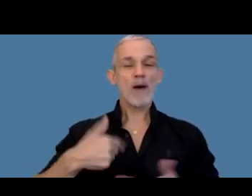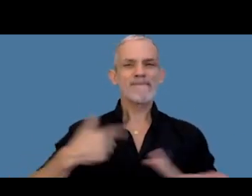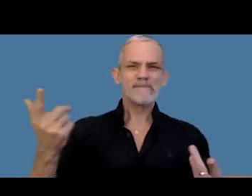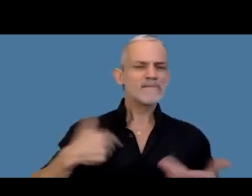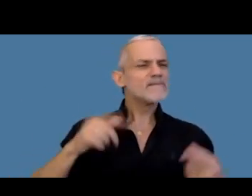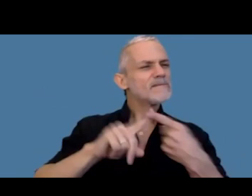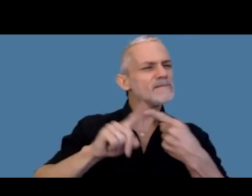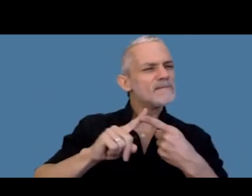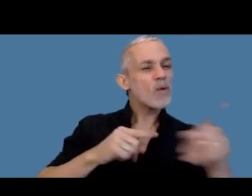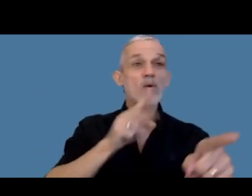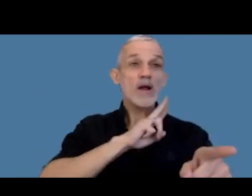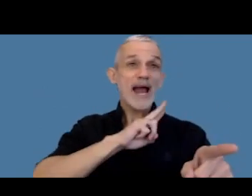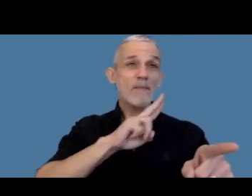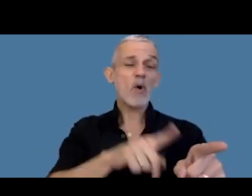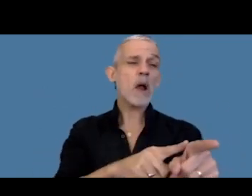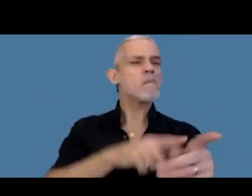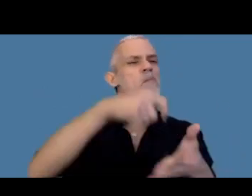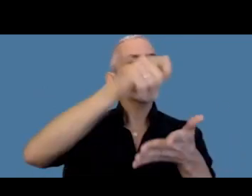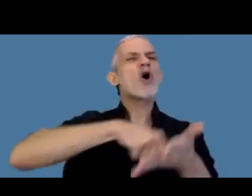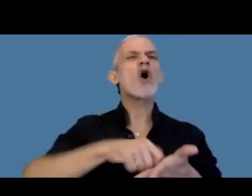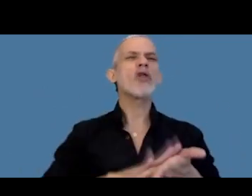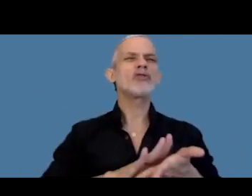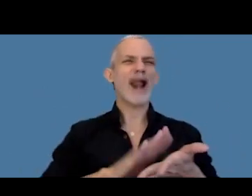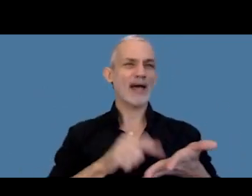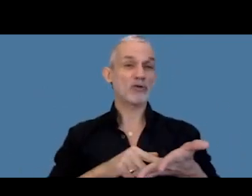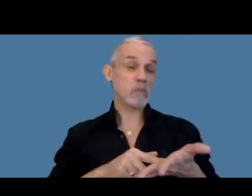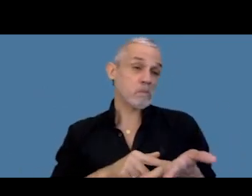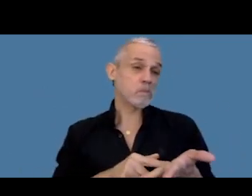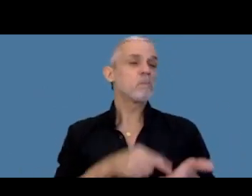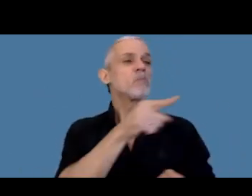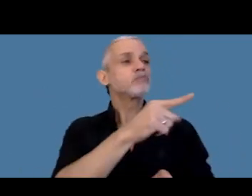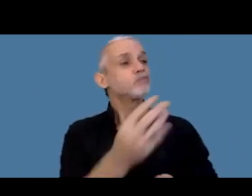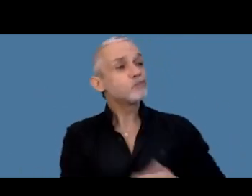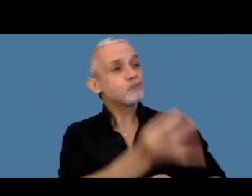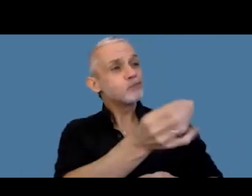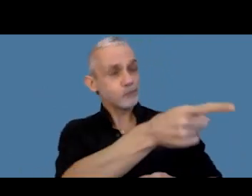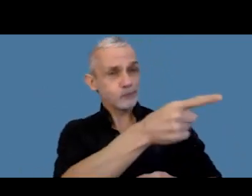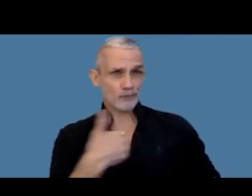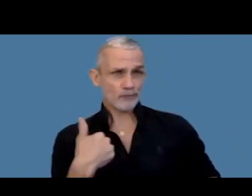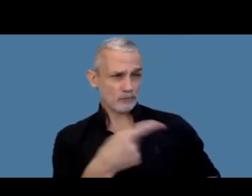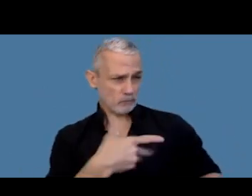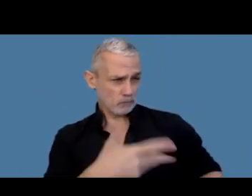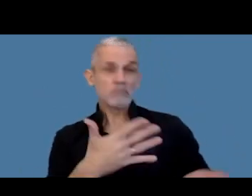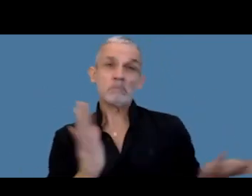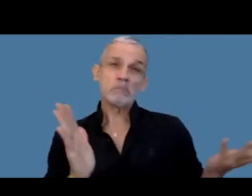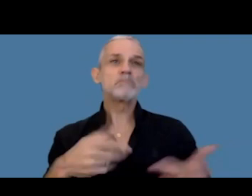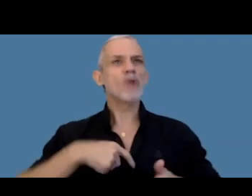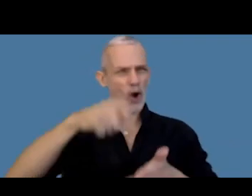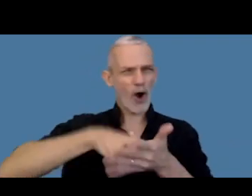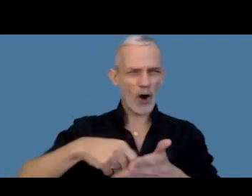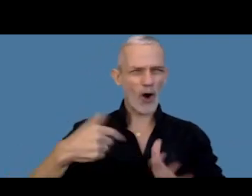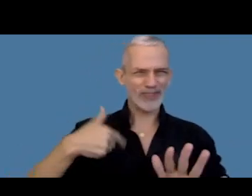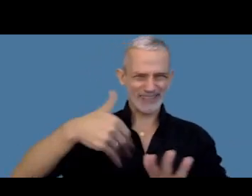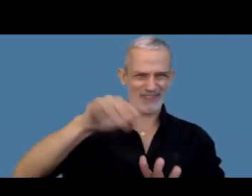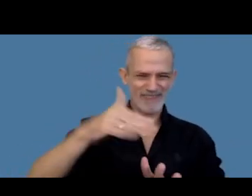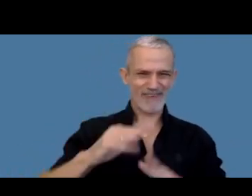gestante un contrato de maternidad subrogada. Contrato que nosotros vamos a ver en nuestro próximo